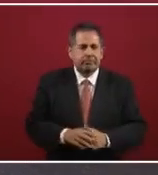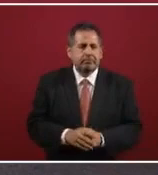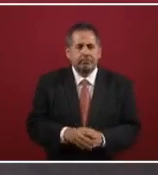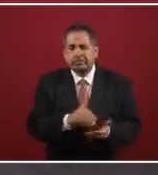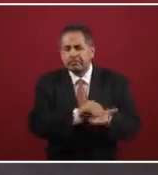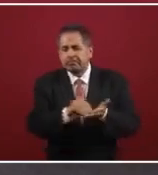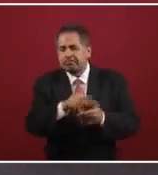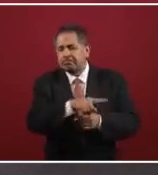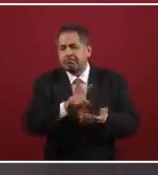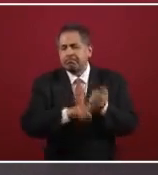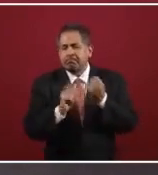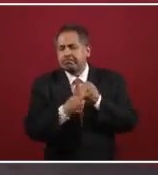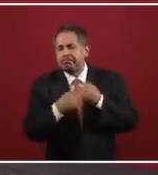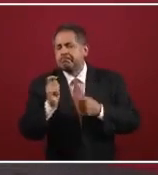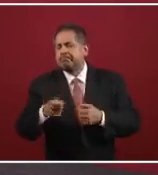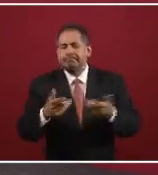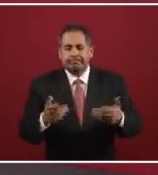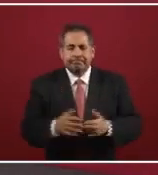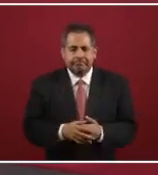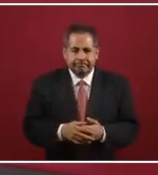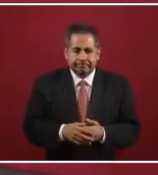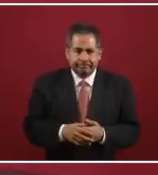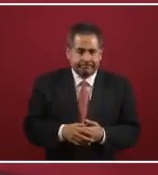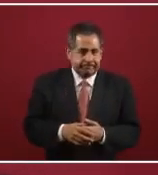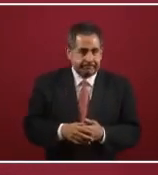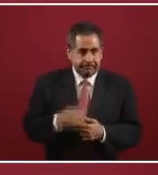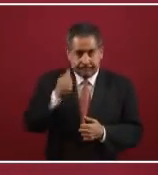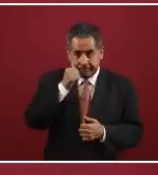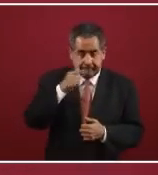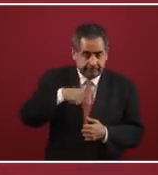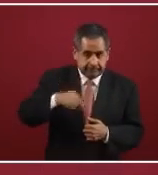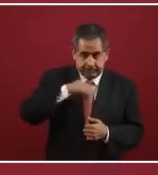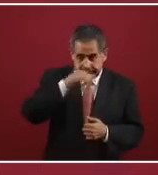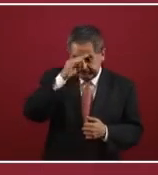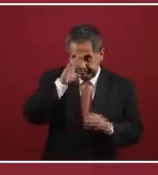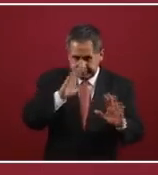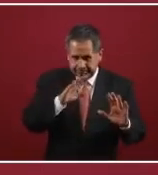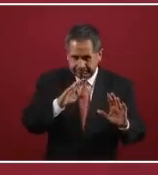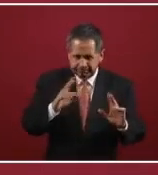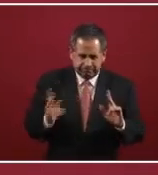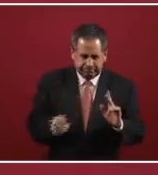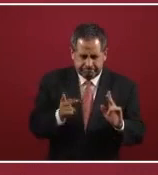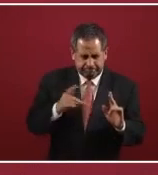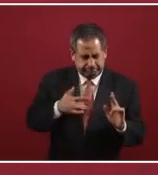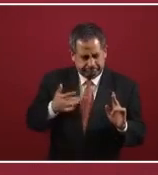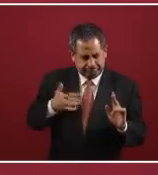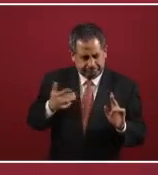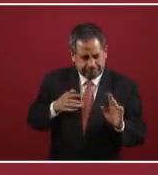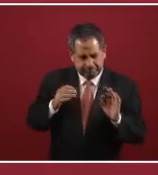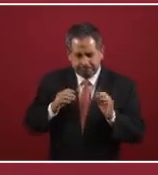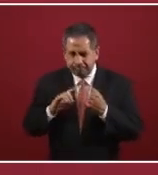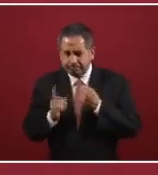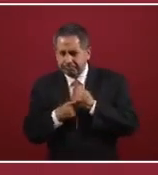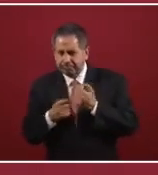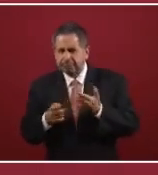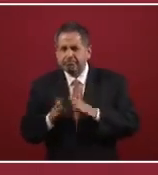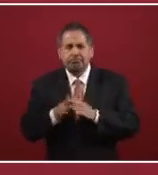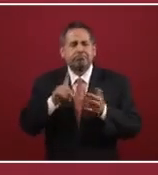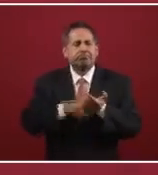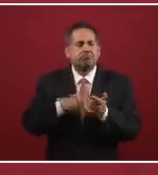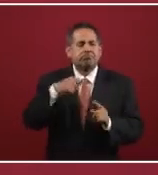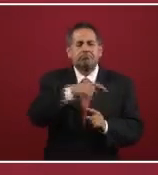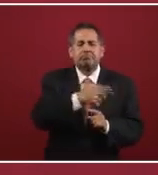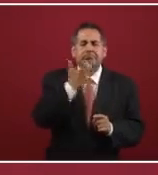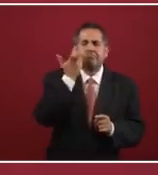siempre ay qué preguntarse eso por parte de